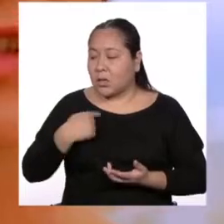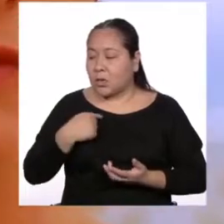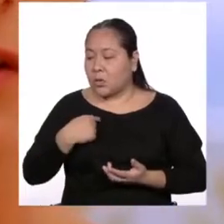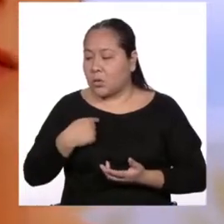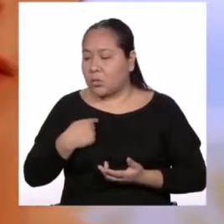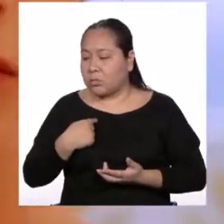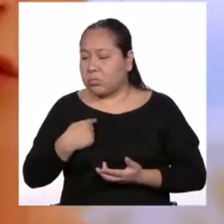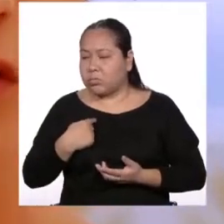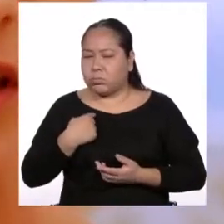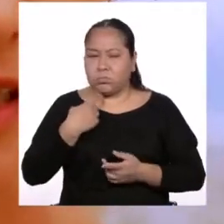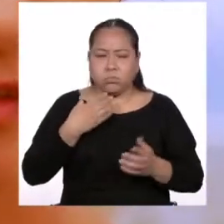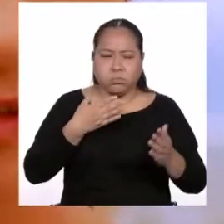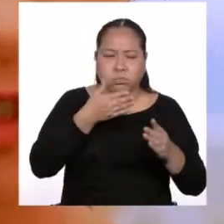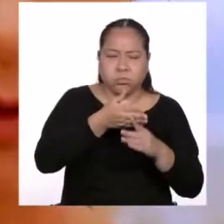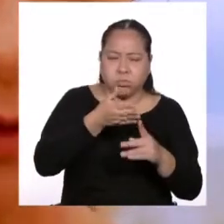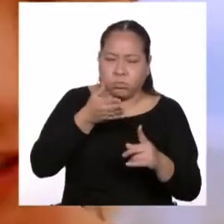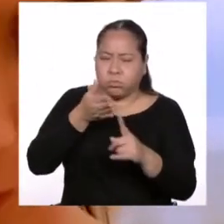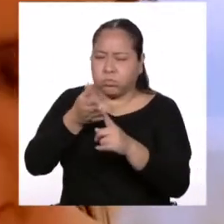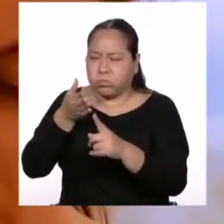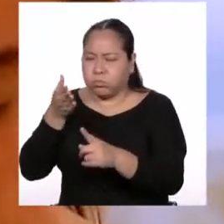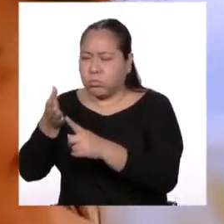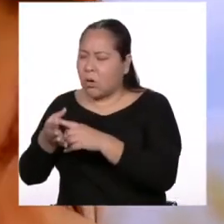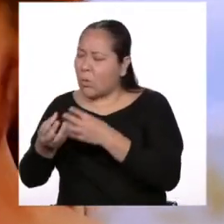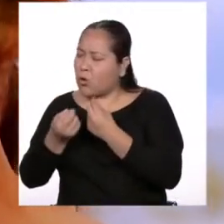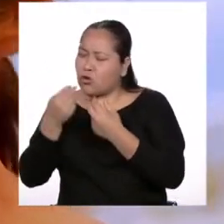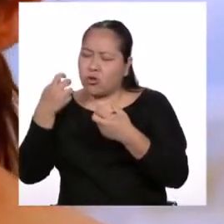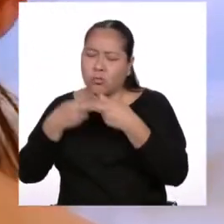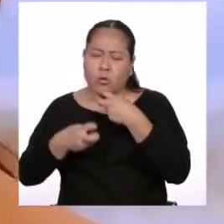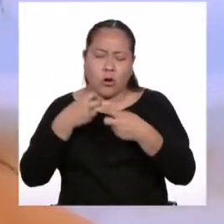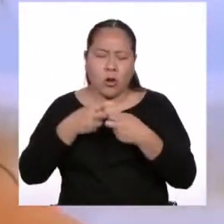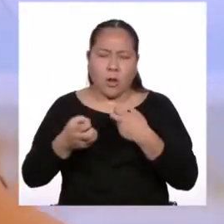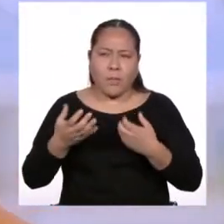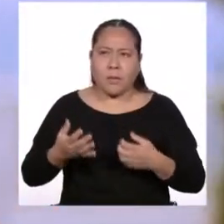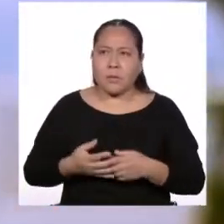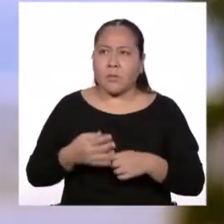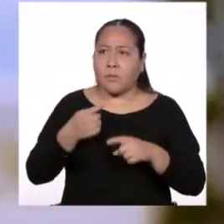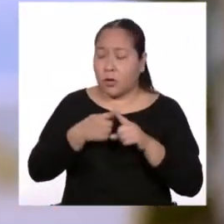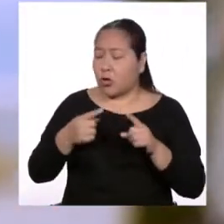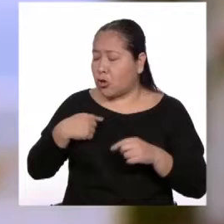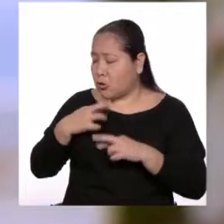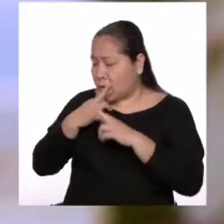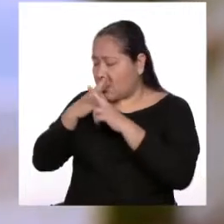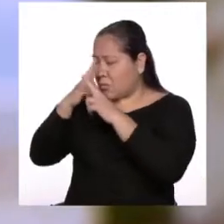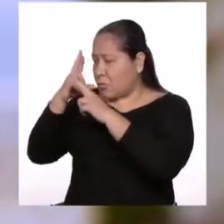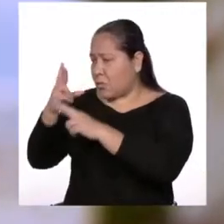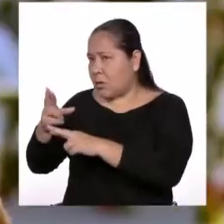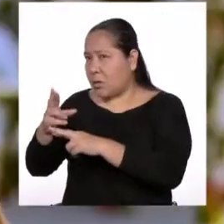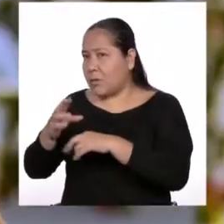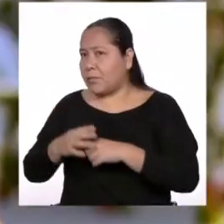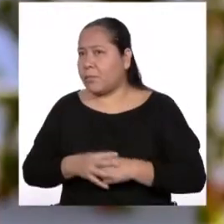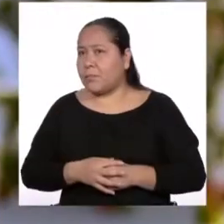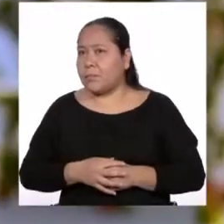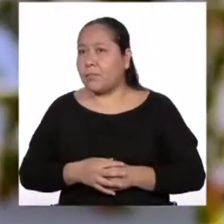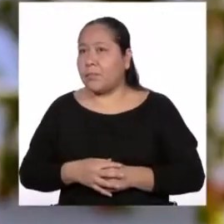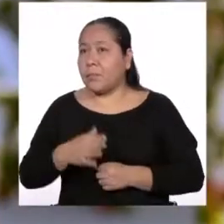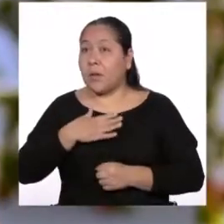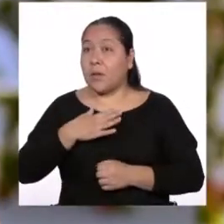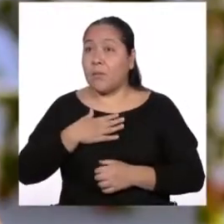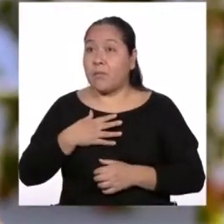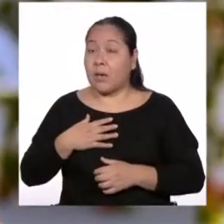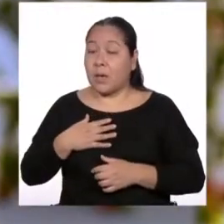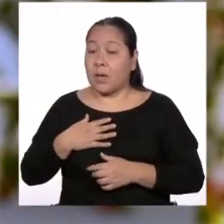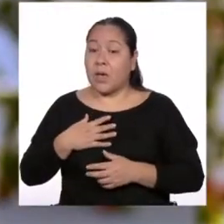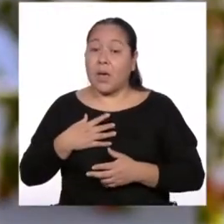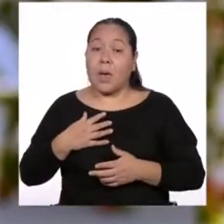los acontecimientos que los dioses celestes me han otorgado, pero con todo te contestaré. En mi viaje de regreso